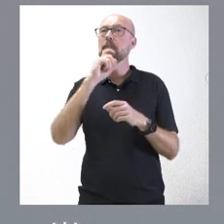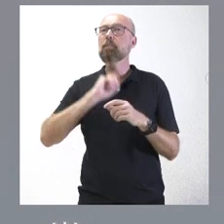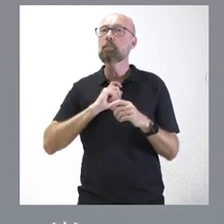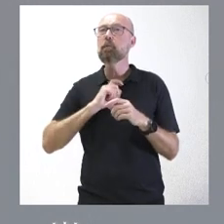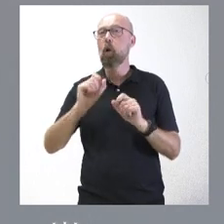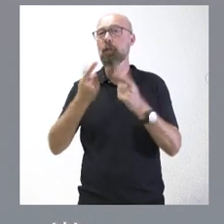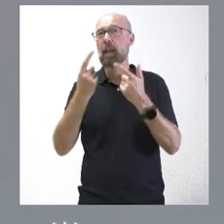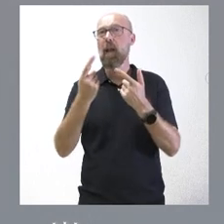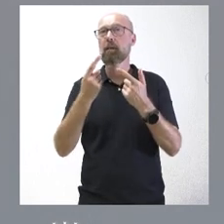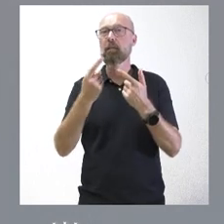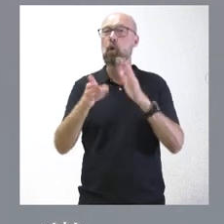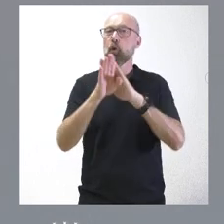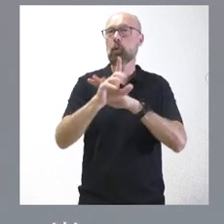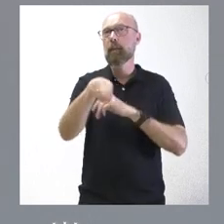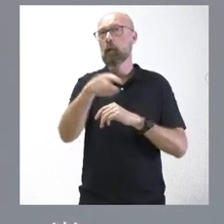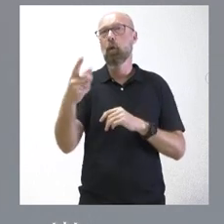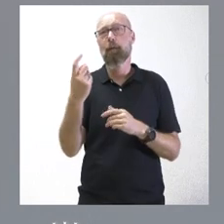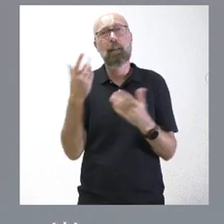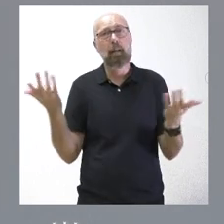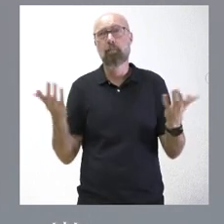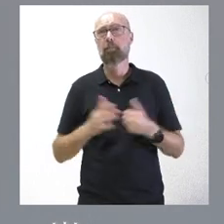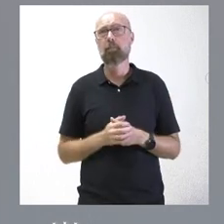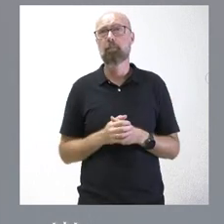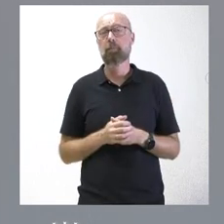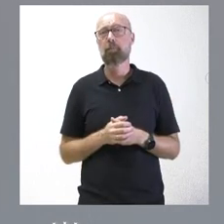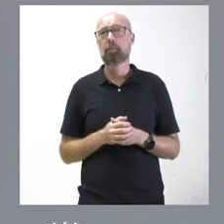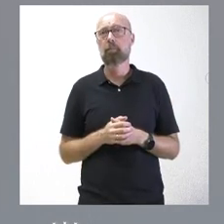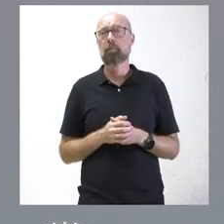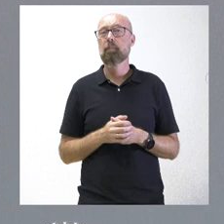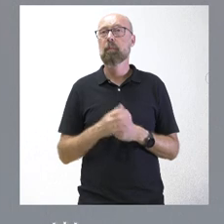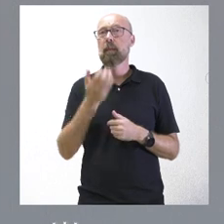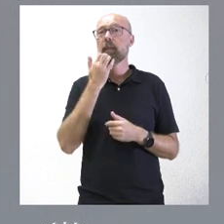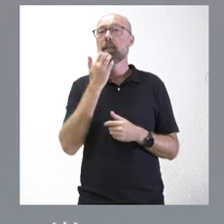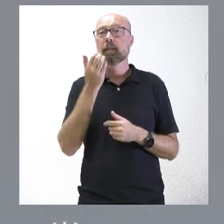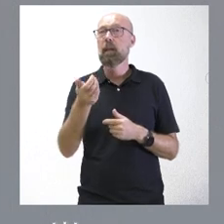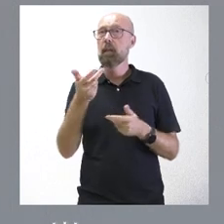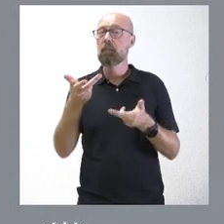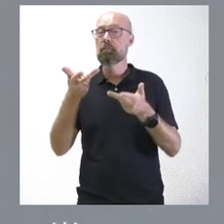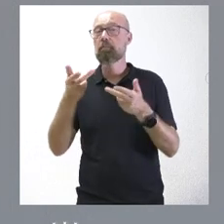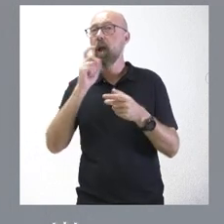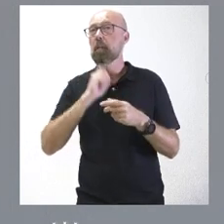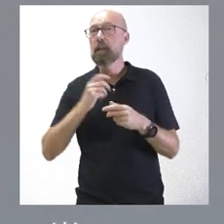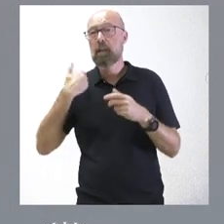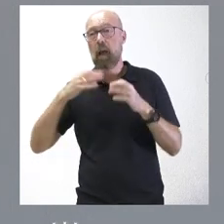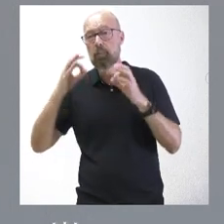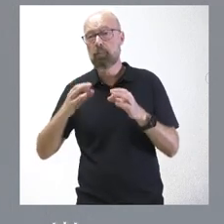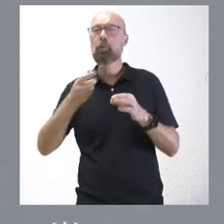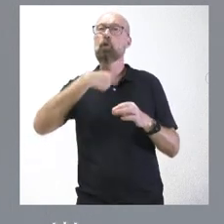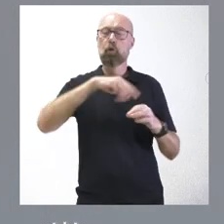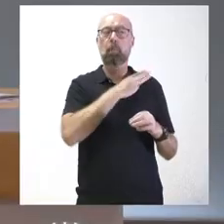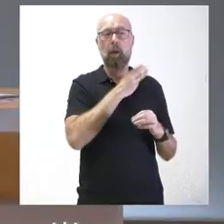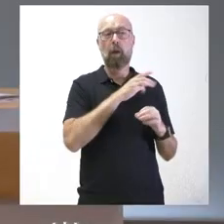de gestión por parte de estudios valencianos y por tanto liberar que pueda ser el propio patronato Que decida Cómo se va a realizar estas tareas en el futuro